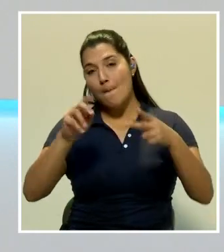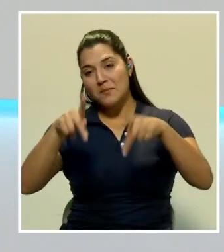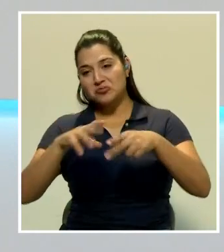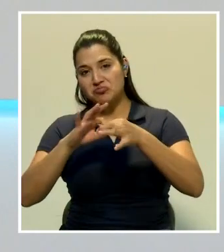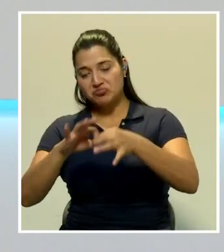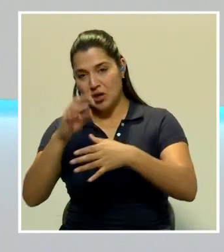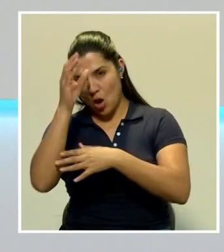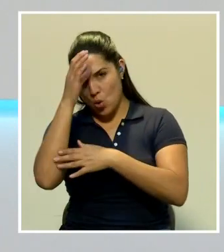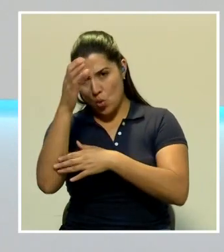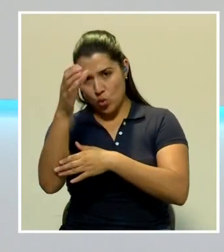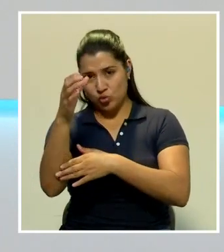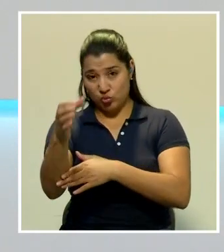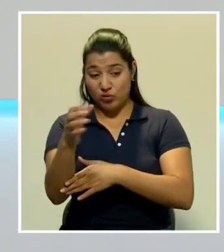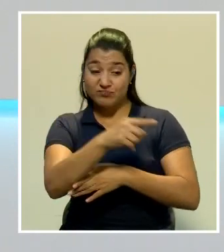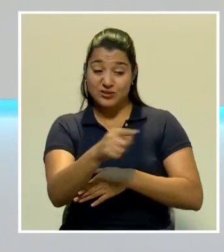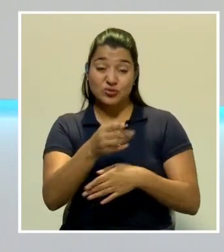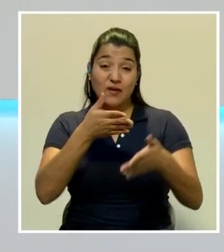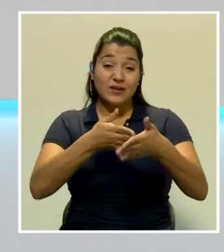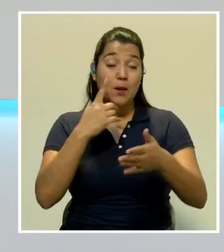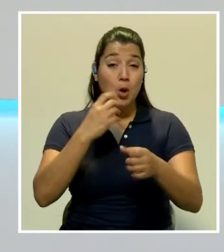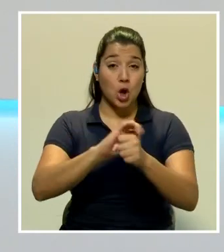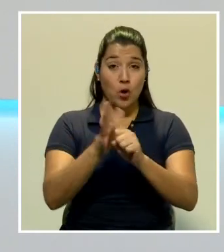están afectados por el COVID-19.